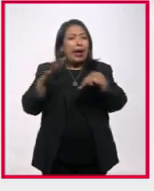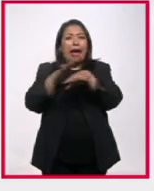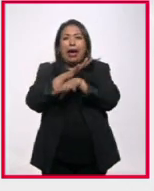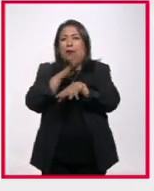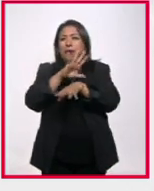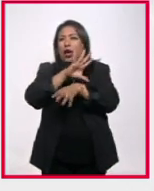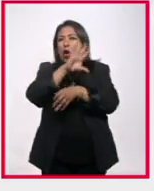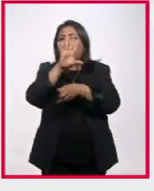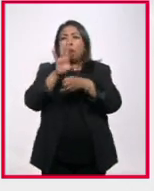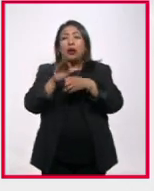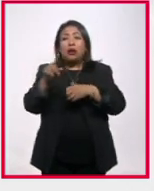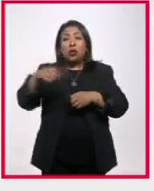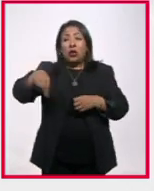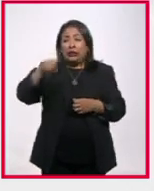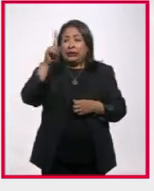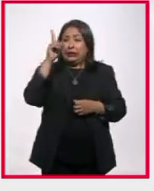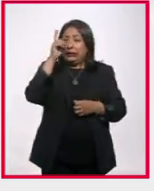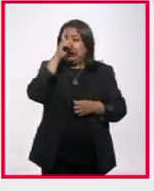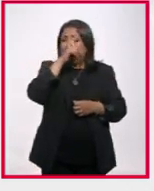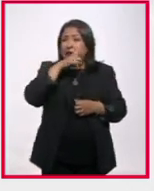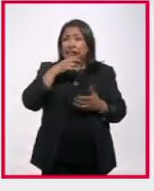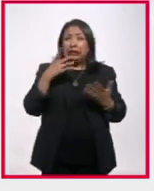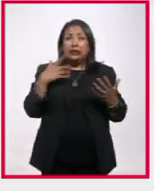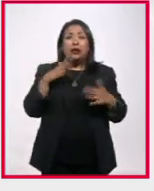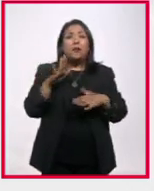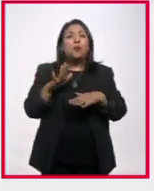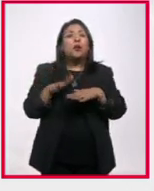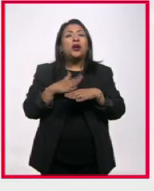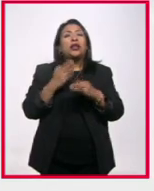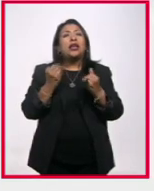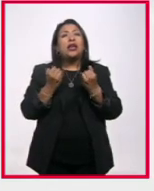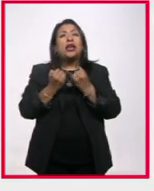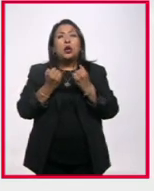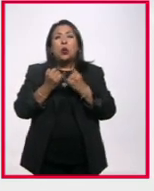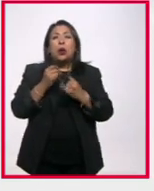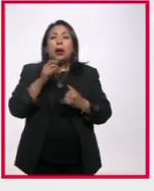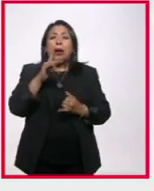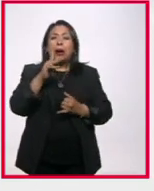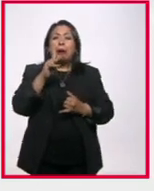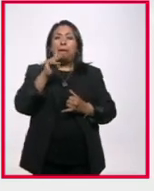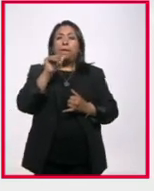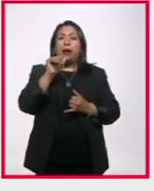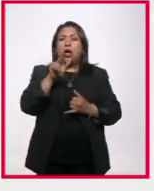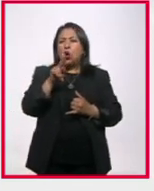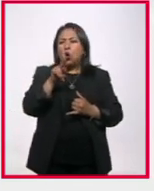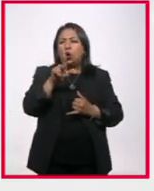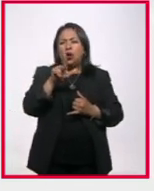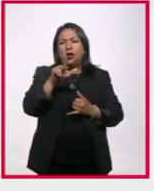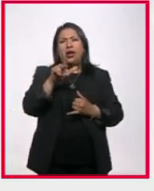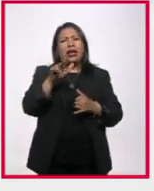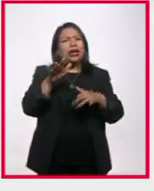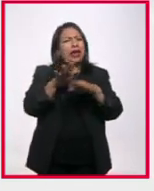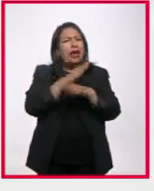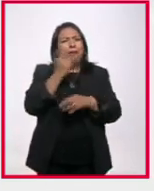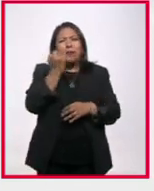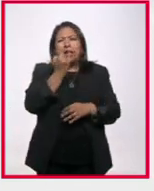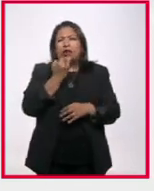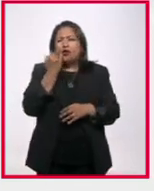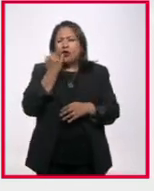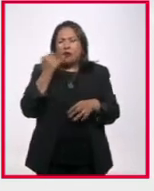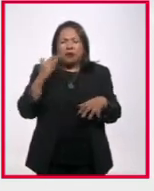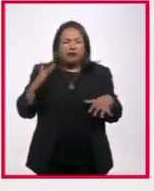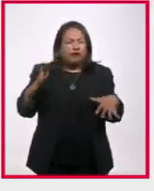difícil para ellos, porque Paul también es Paul, y cambia su idioma completamente. Entonces es